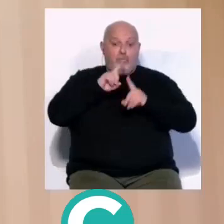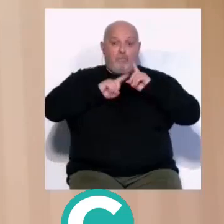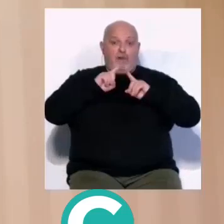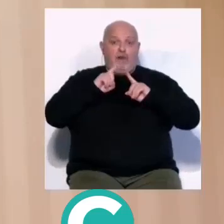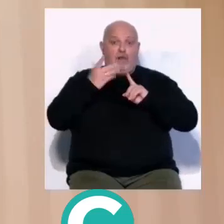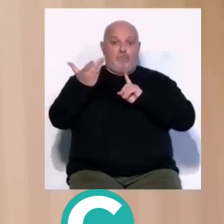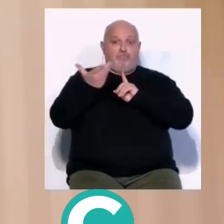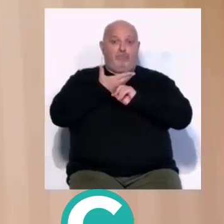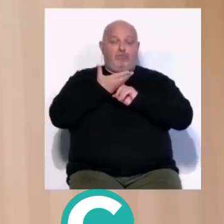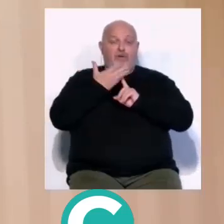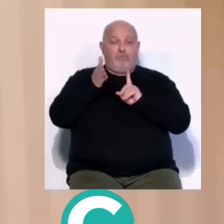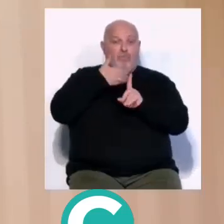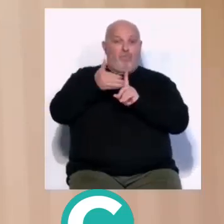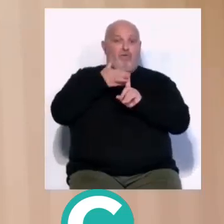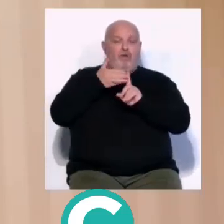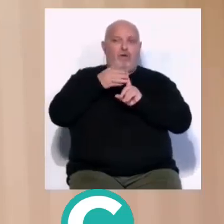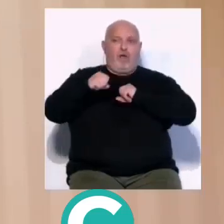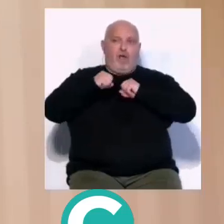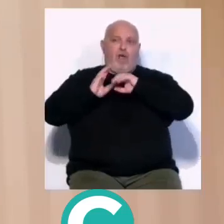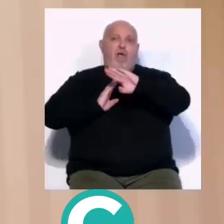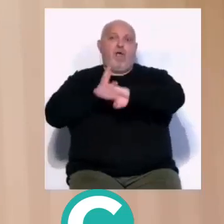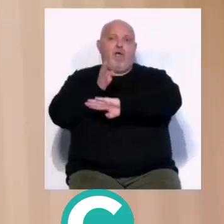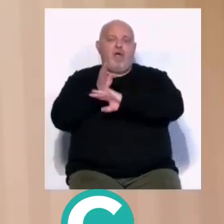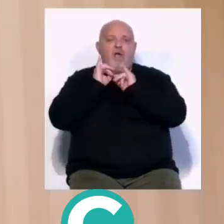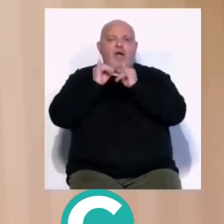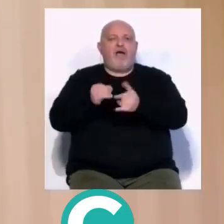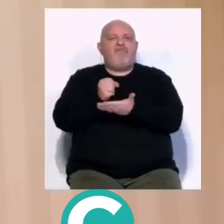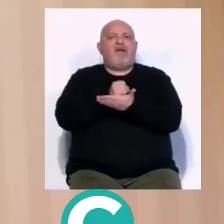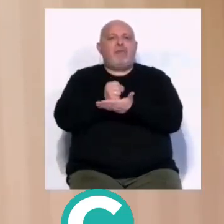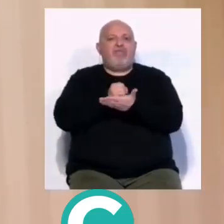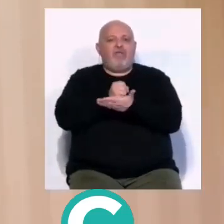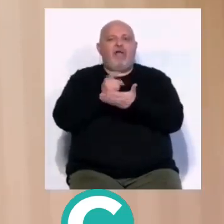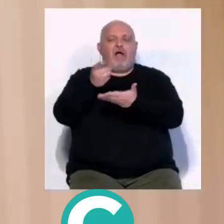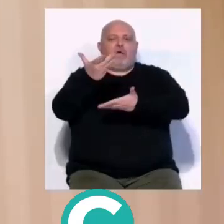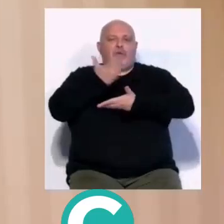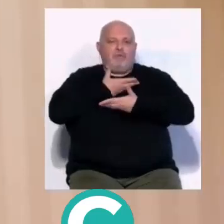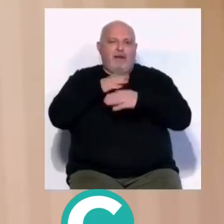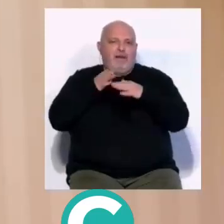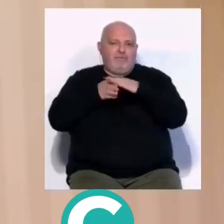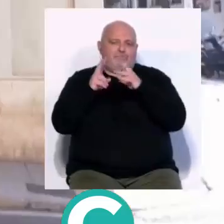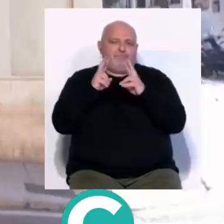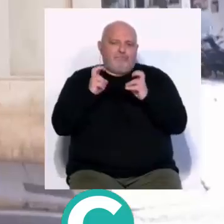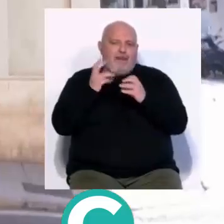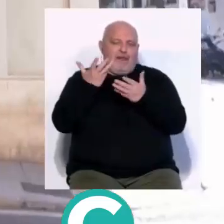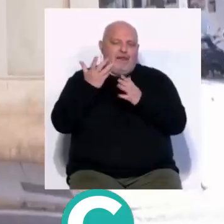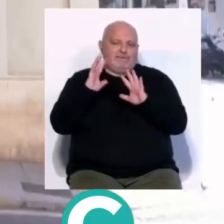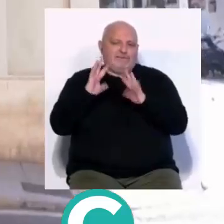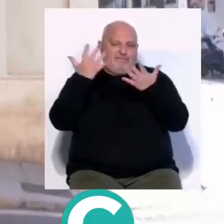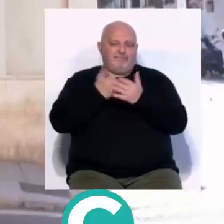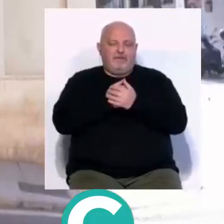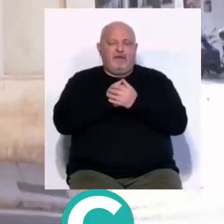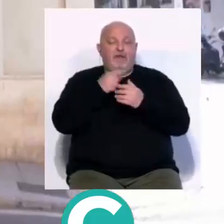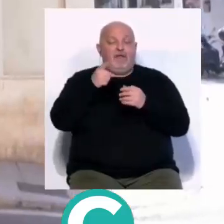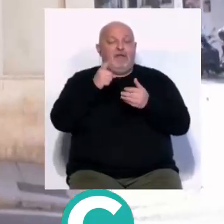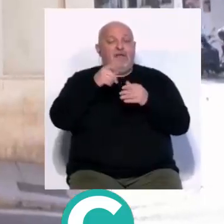problema de violencia machista pueda acudir a la farmacia a poderse refugiar. A través de la iniciativa